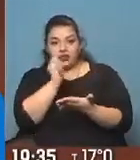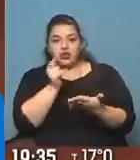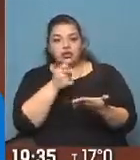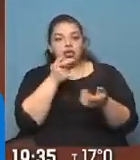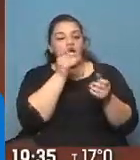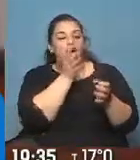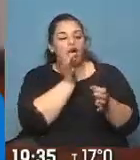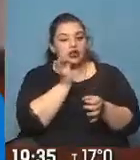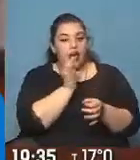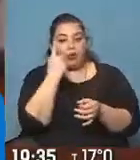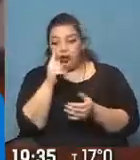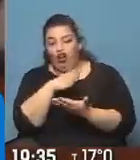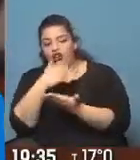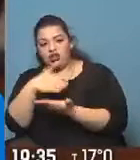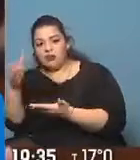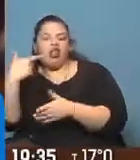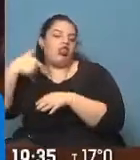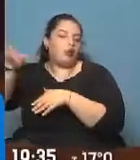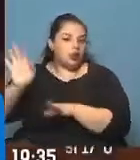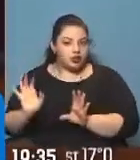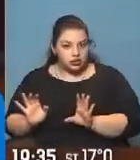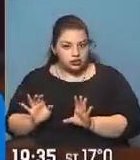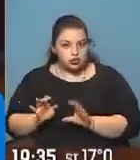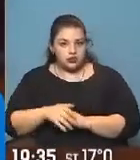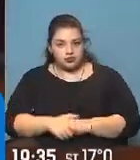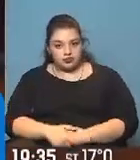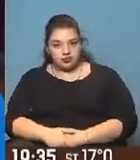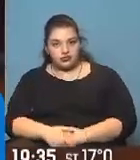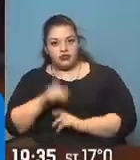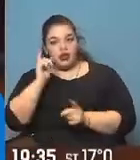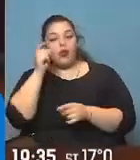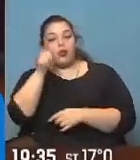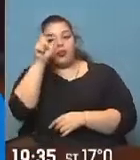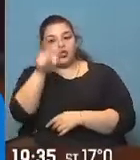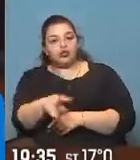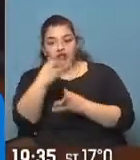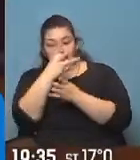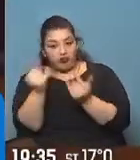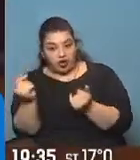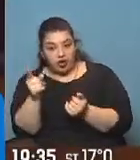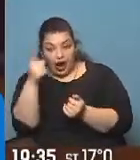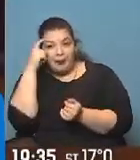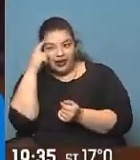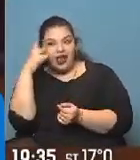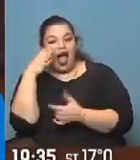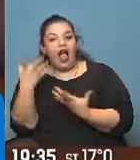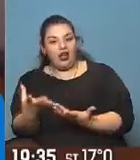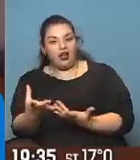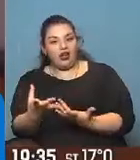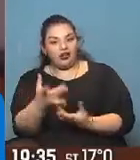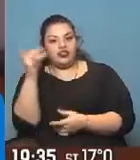de la escuela o de la universidad se da cuando esa persona sale habiendo aprendido con saberes